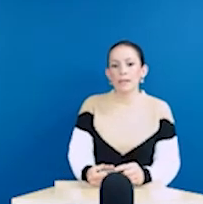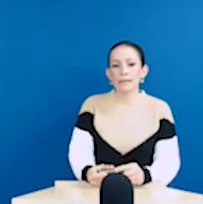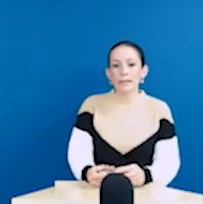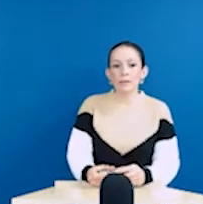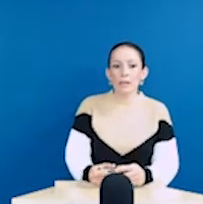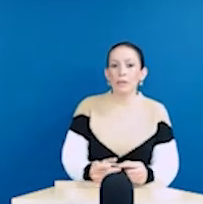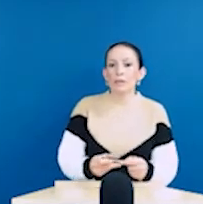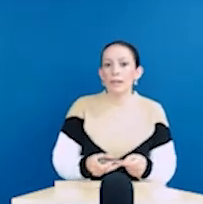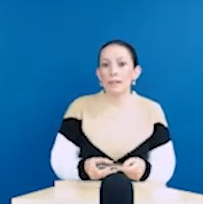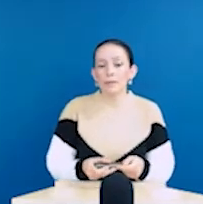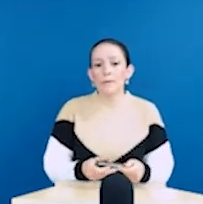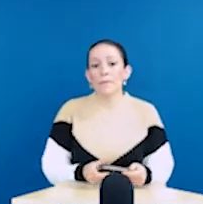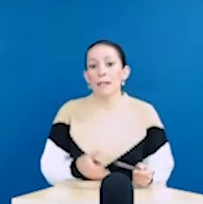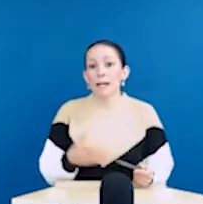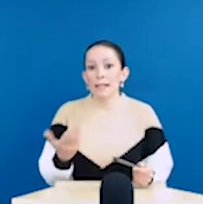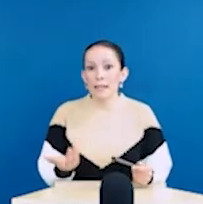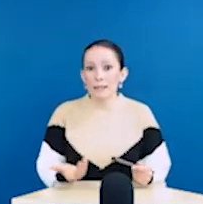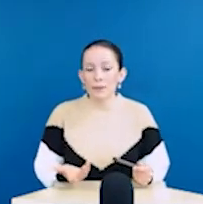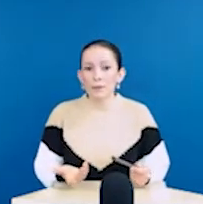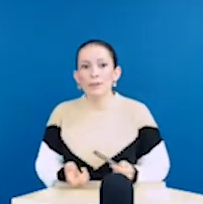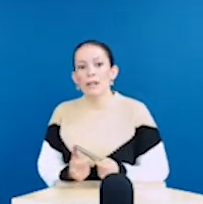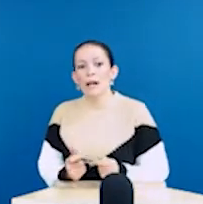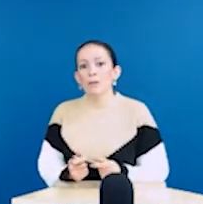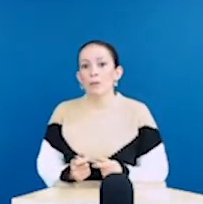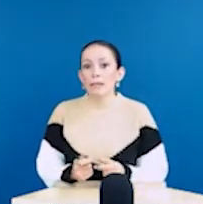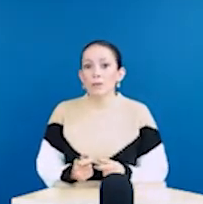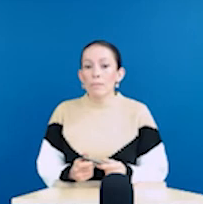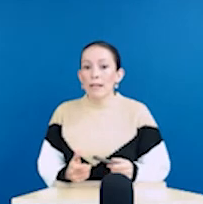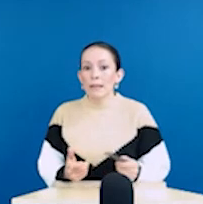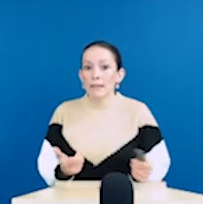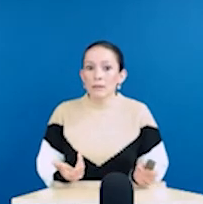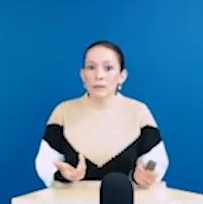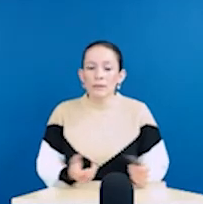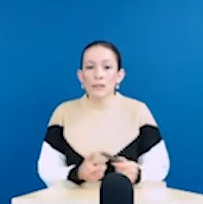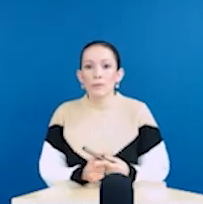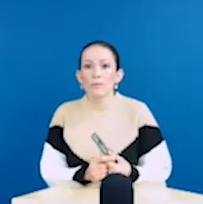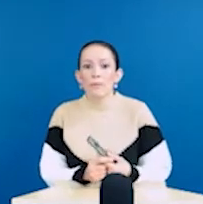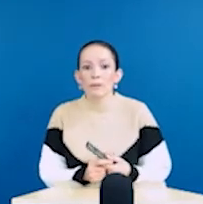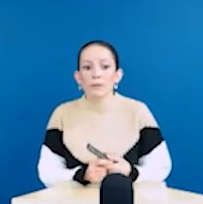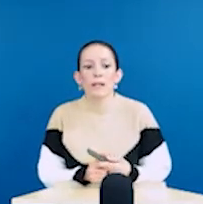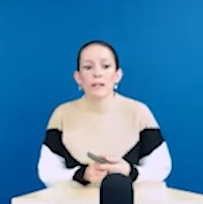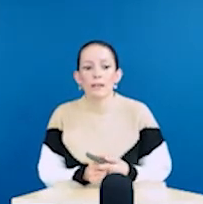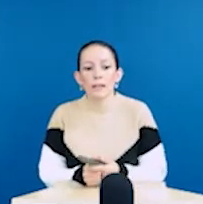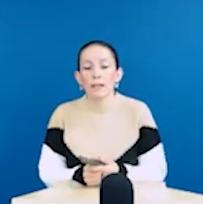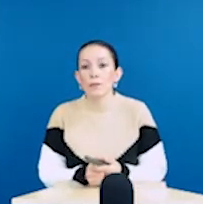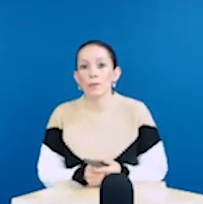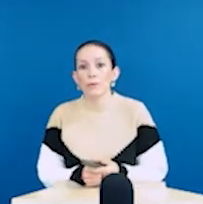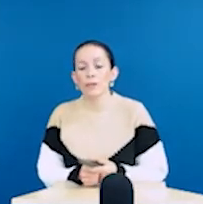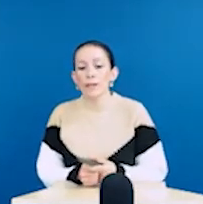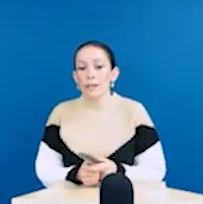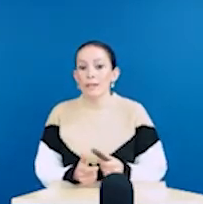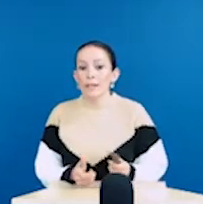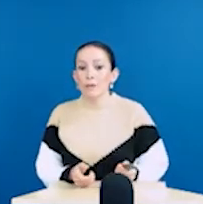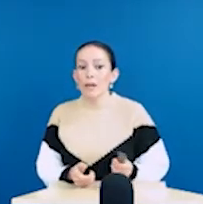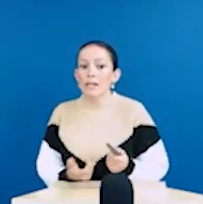¿Qué quiere decir eso? Alto riesgo para la inhalación, alto riesgo para el tacto. Tenemos un personal de